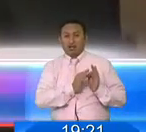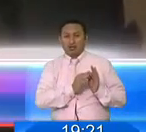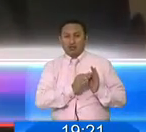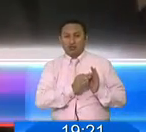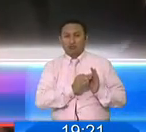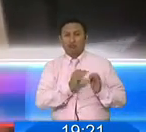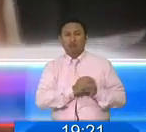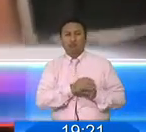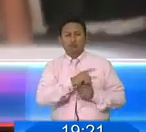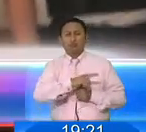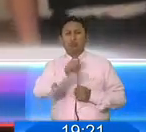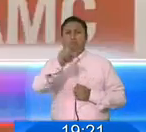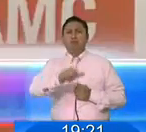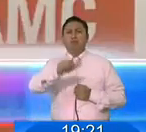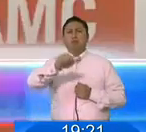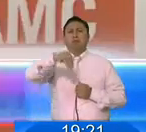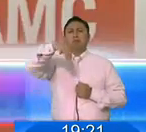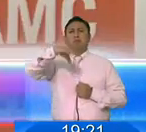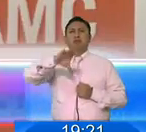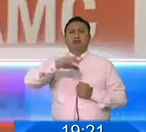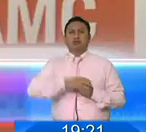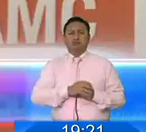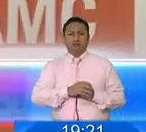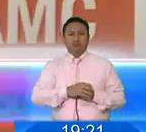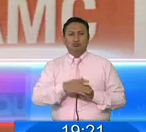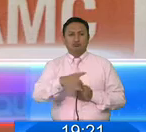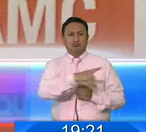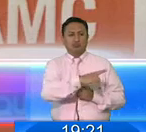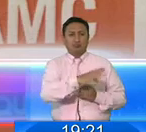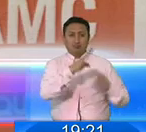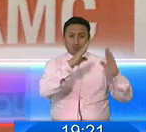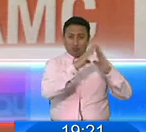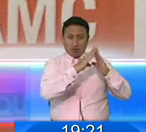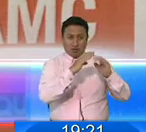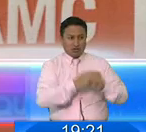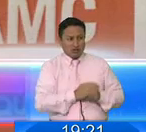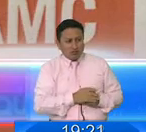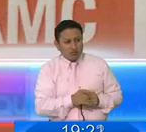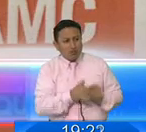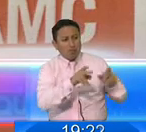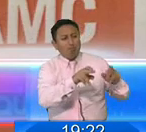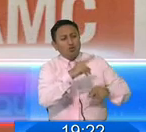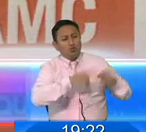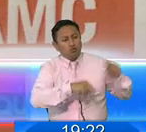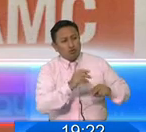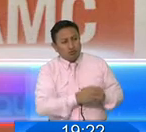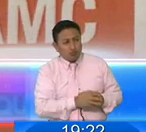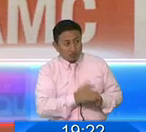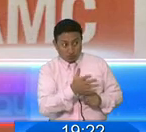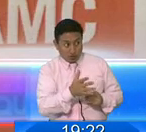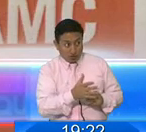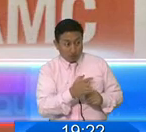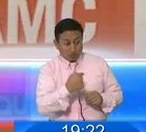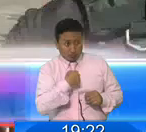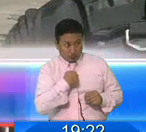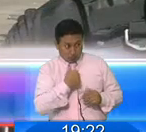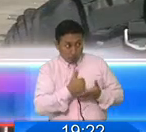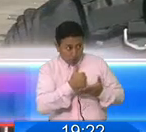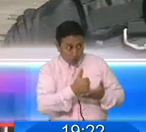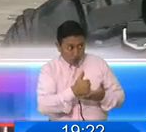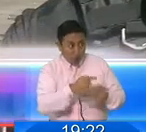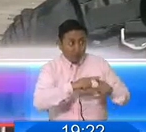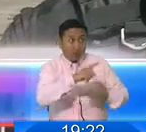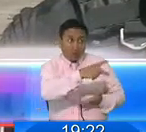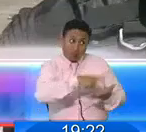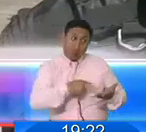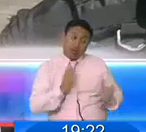metropolitana de control y ofreció a los propietarios de un inmueble ayudarlos con el permiso de construcción a cambio de dinero este